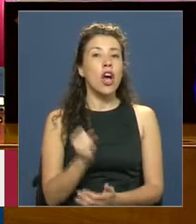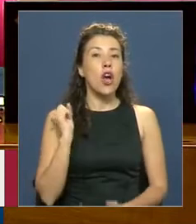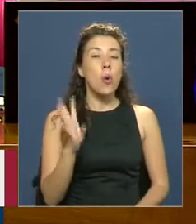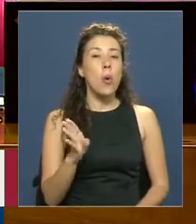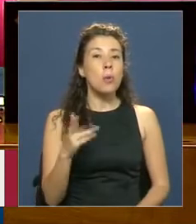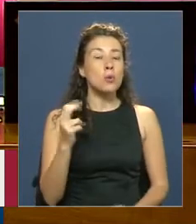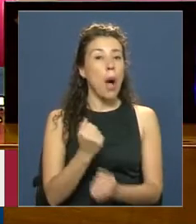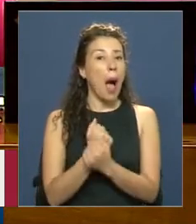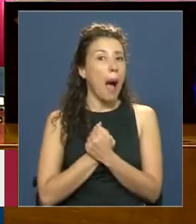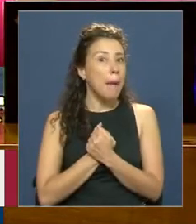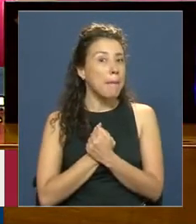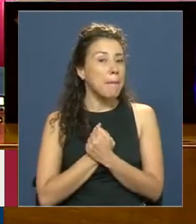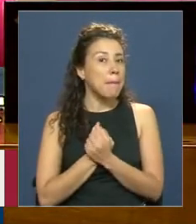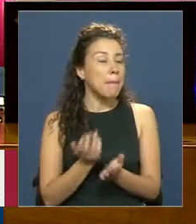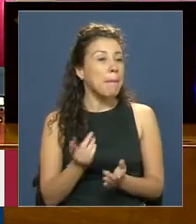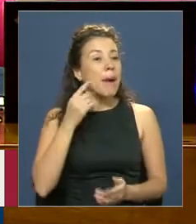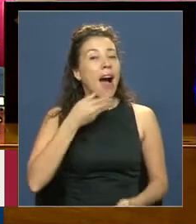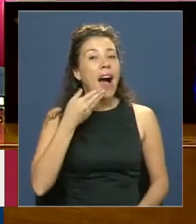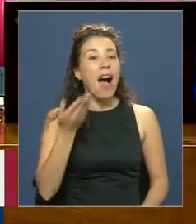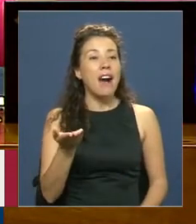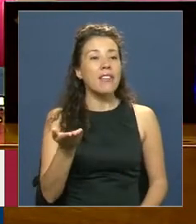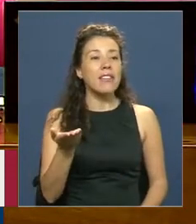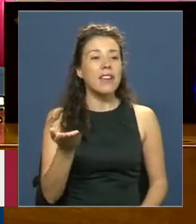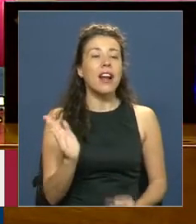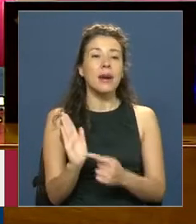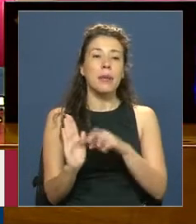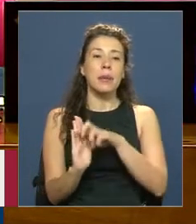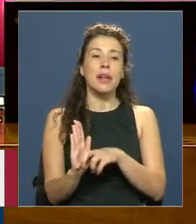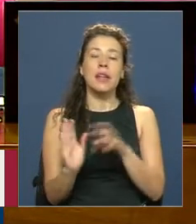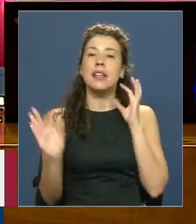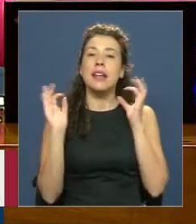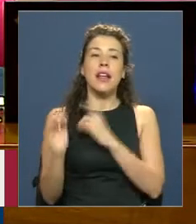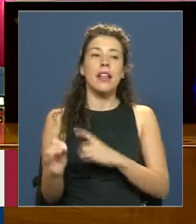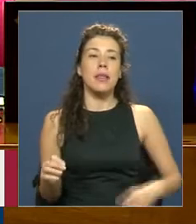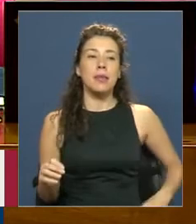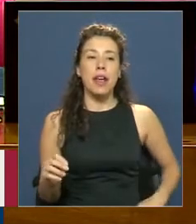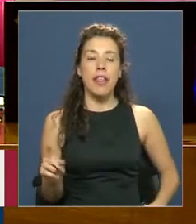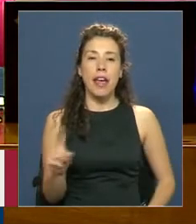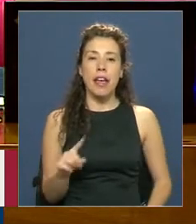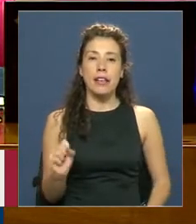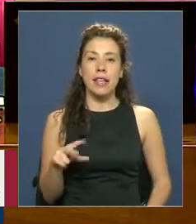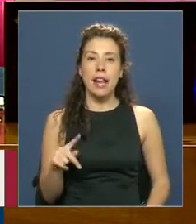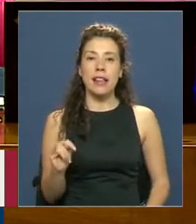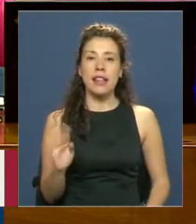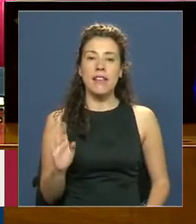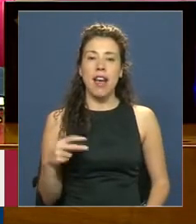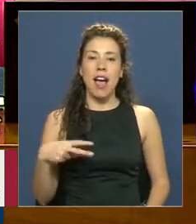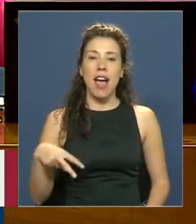Amores, pero le ofrezco la palabra para hablar sobre este proyecto a la señora diputada doña Marisela Santibáñez.